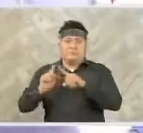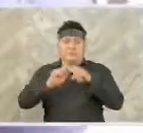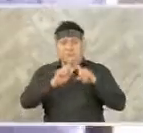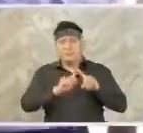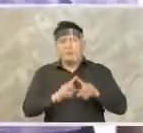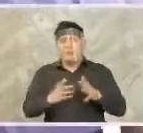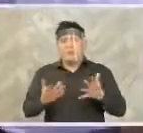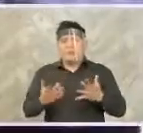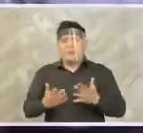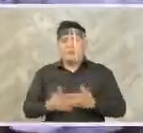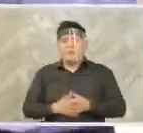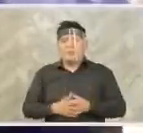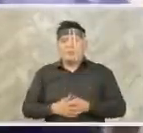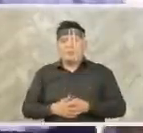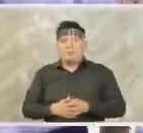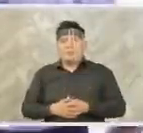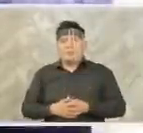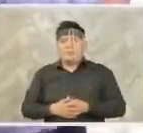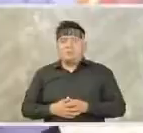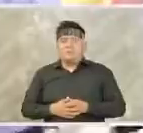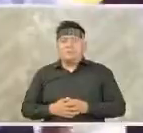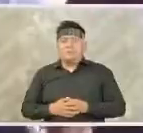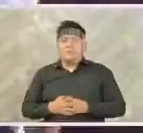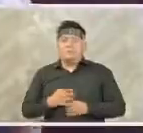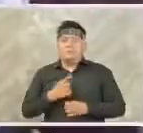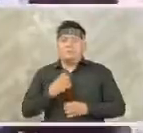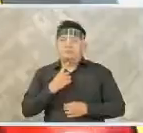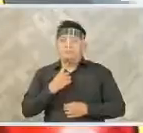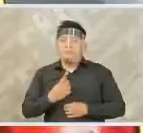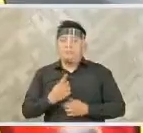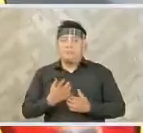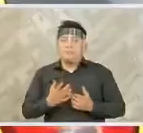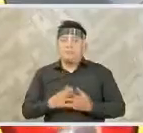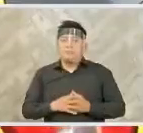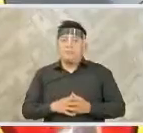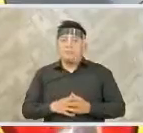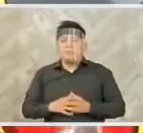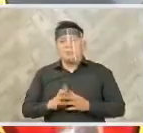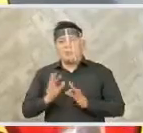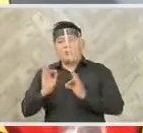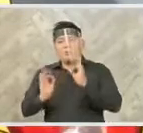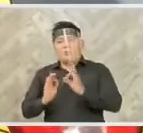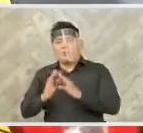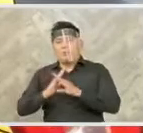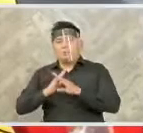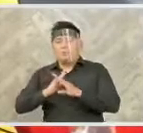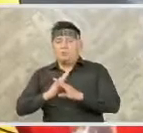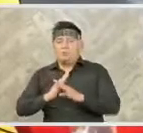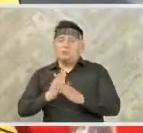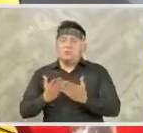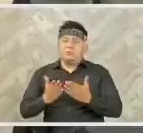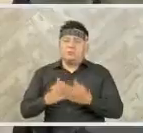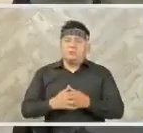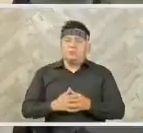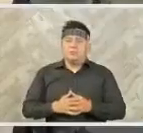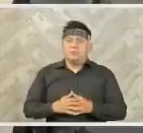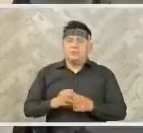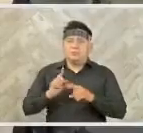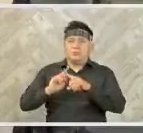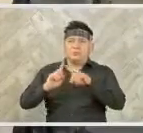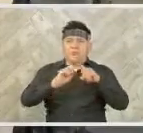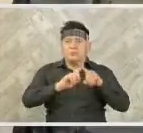especialidades, pero una de ellas, la relacionada con la especialidad de prevención, la especialidad de PRESI, los